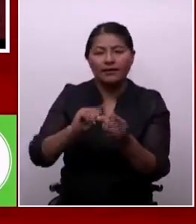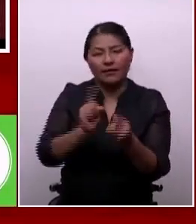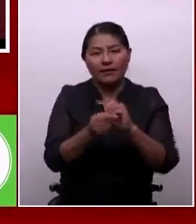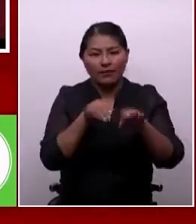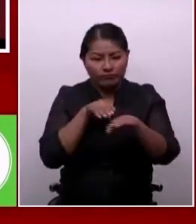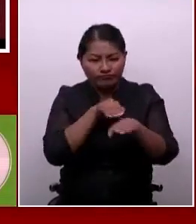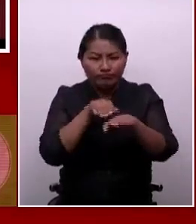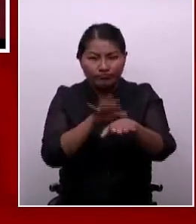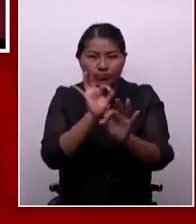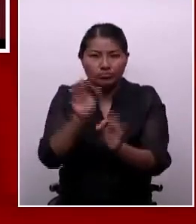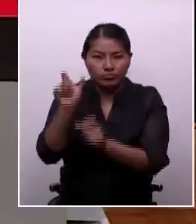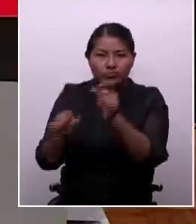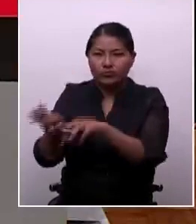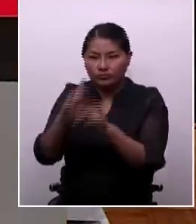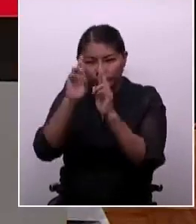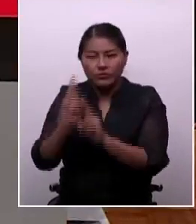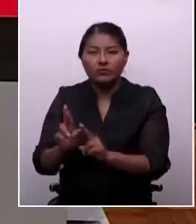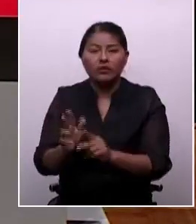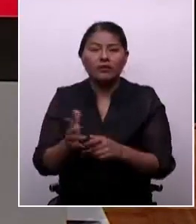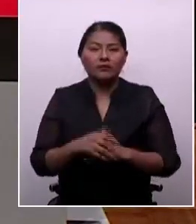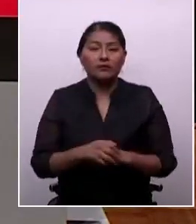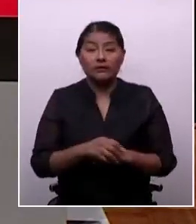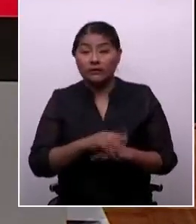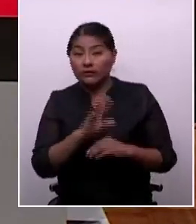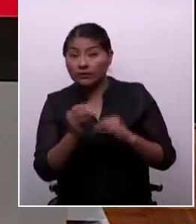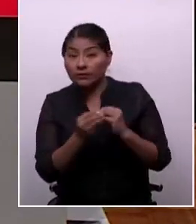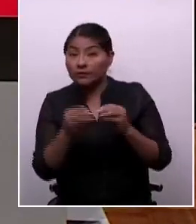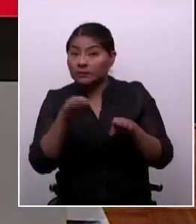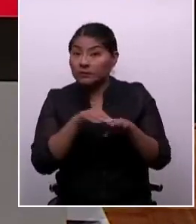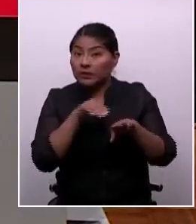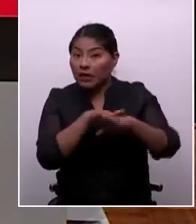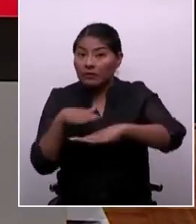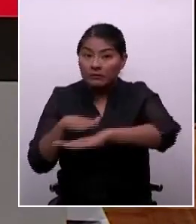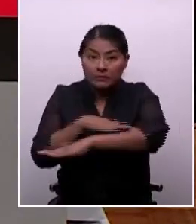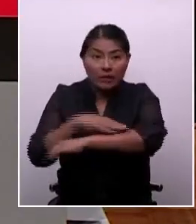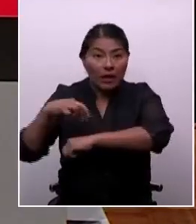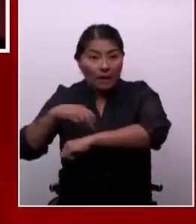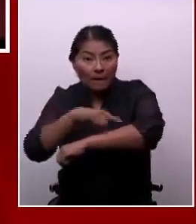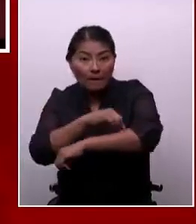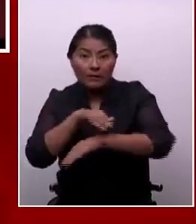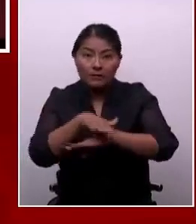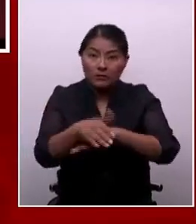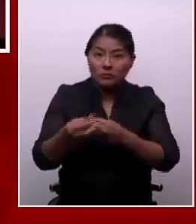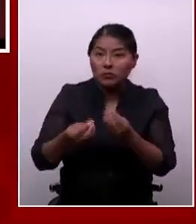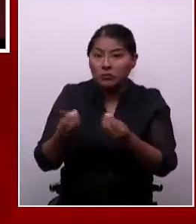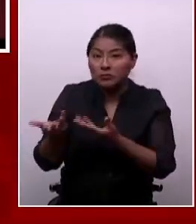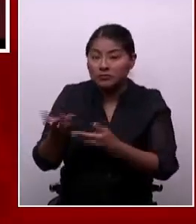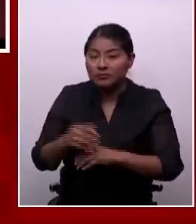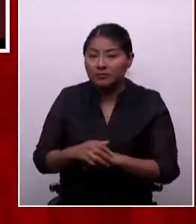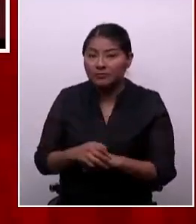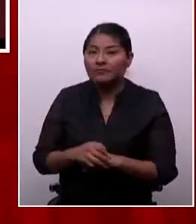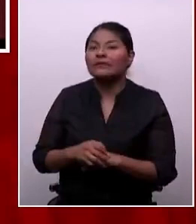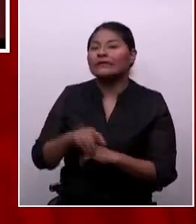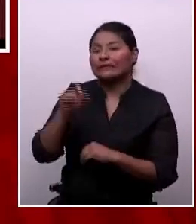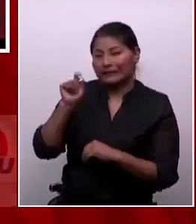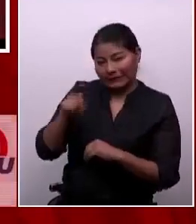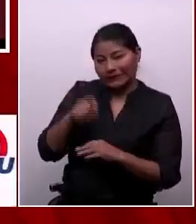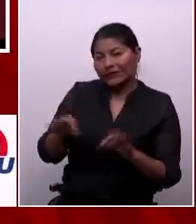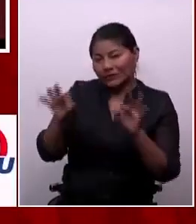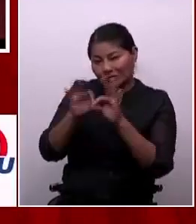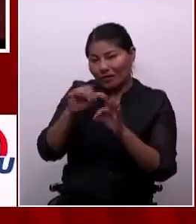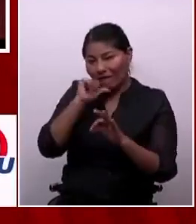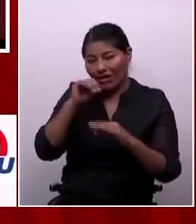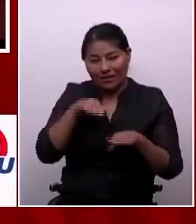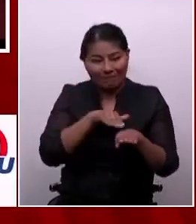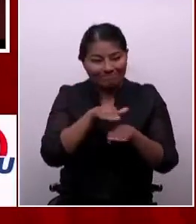los ciudadanos en como el transporte candidatos más cemento para la ciudad Definitivamente hay una falta de infraestructura